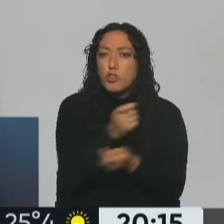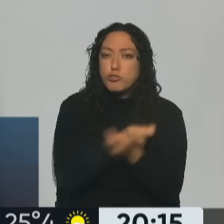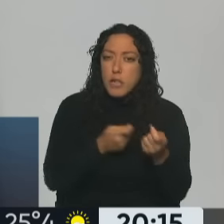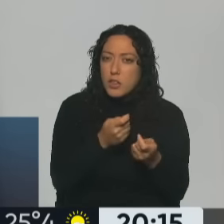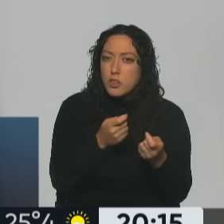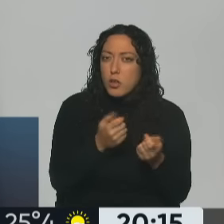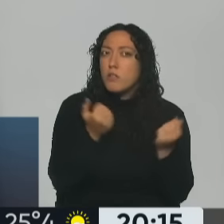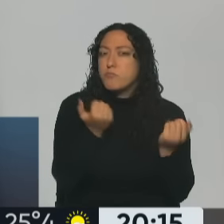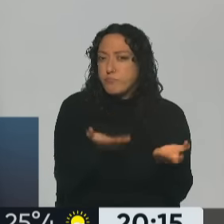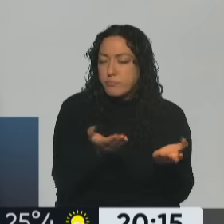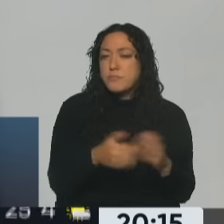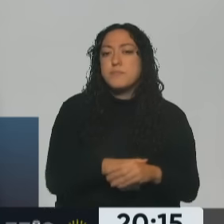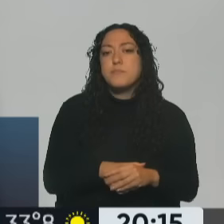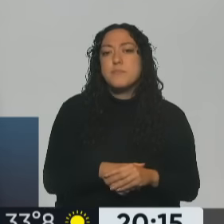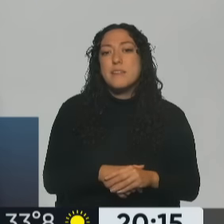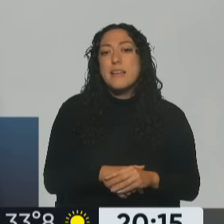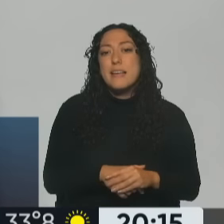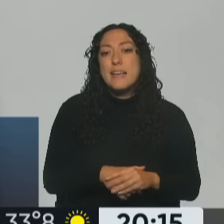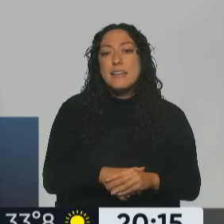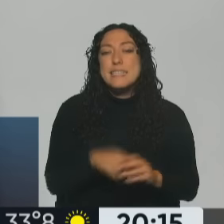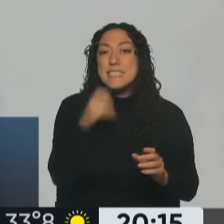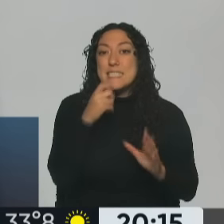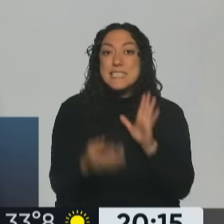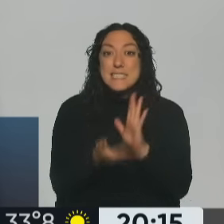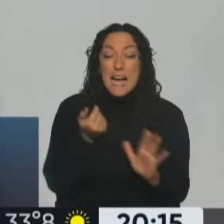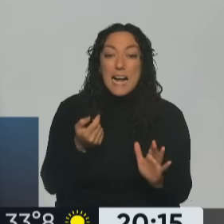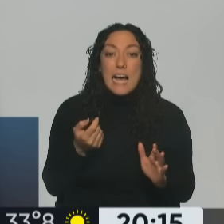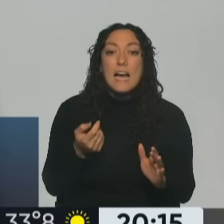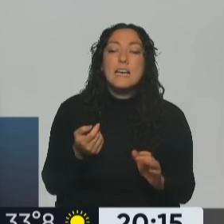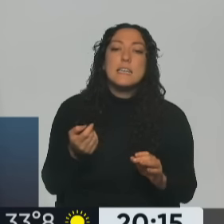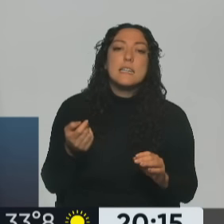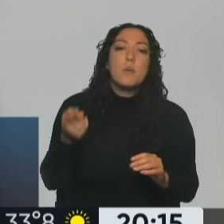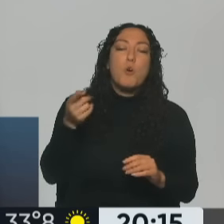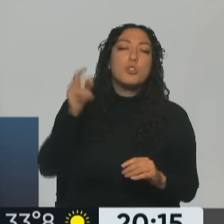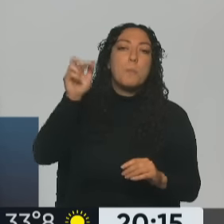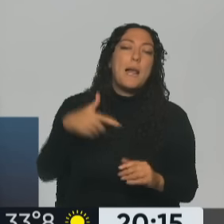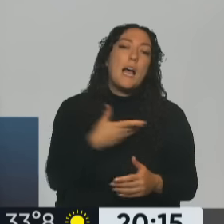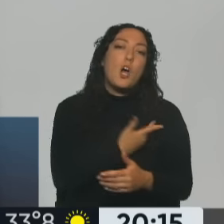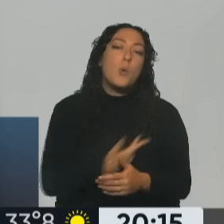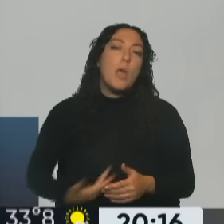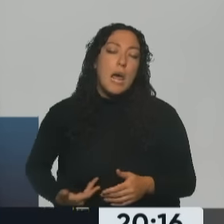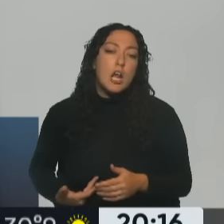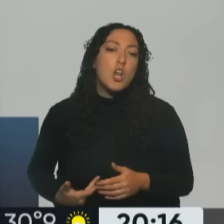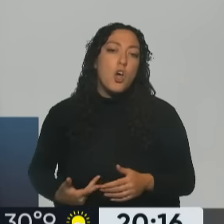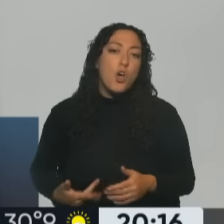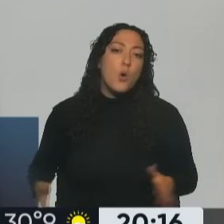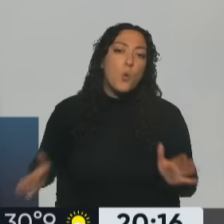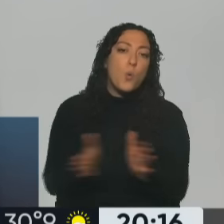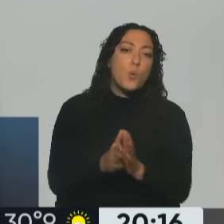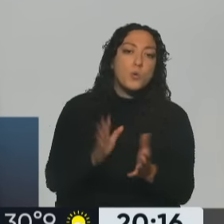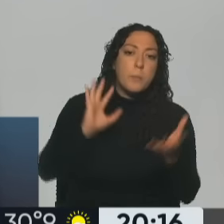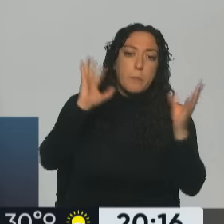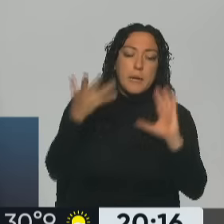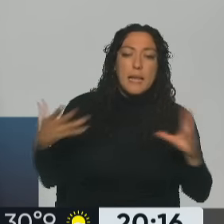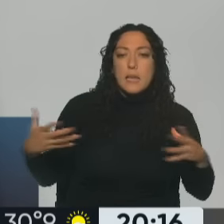negociando Y si eso le asegura que el plan de gobierno que usted viene manjando con con Javier m el presidente y